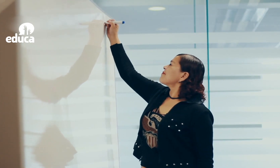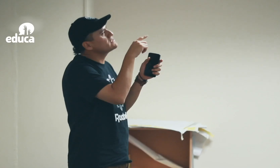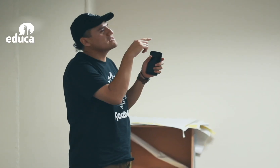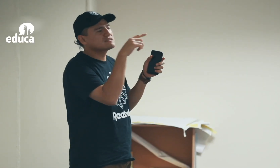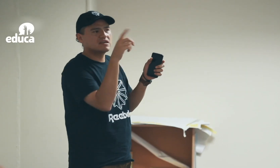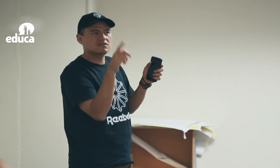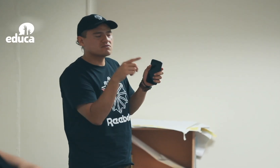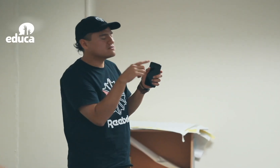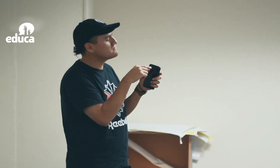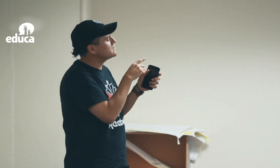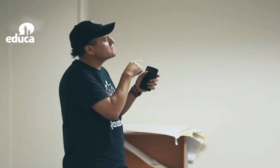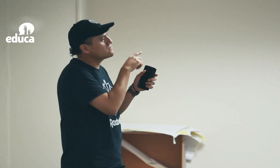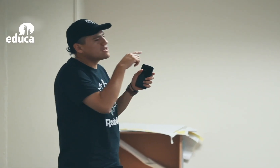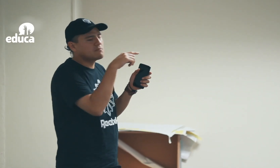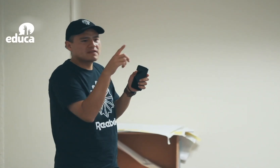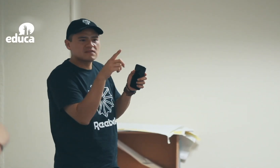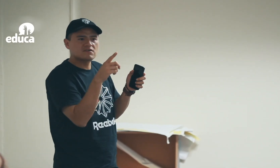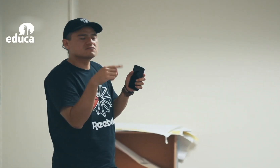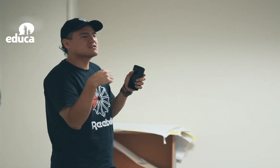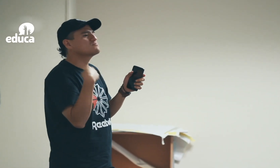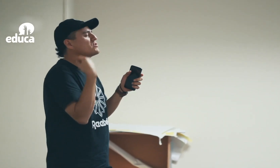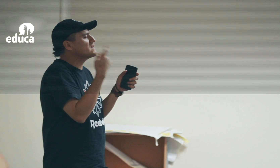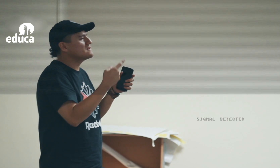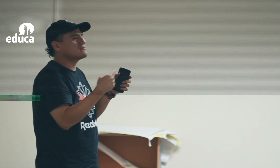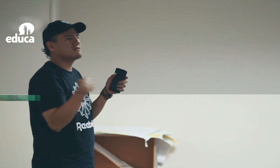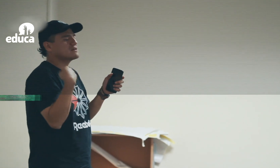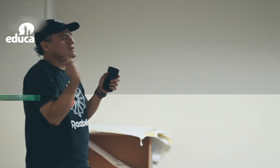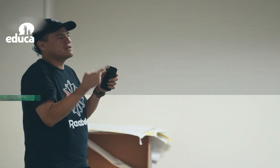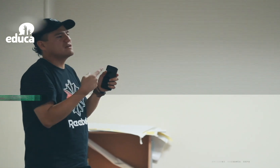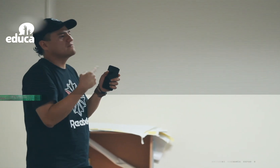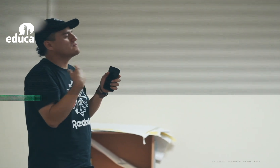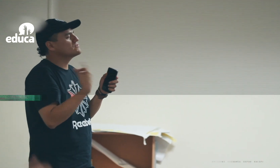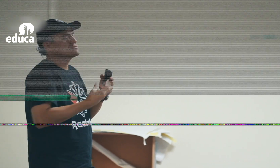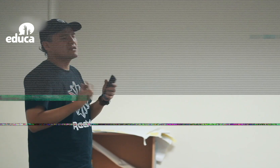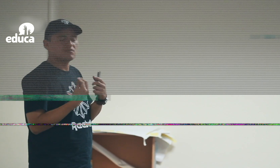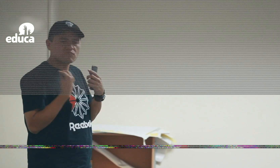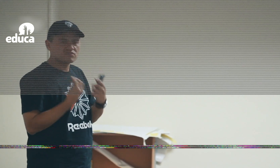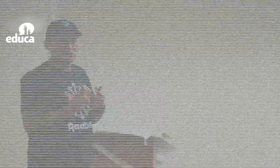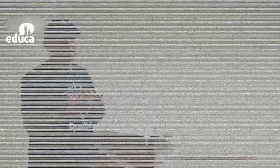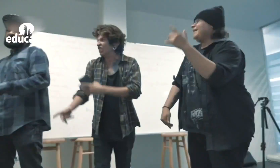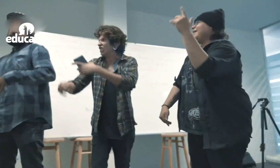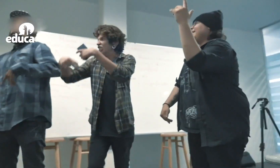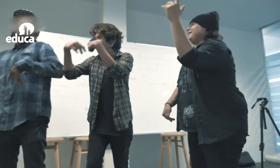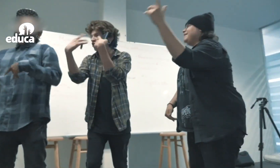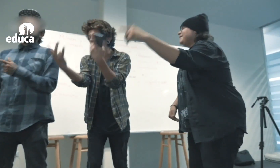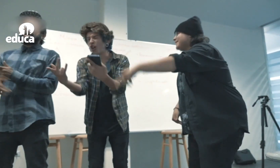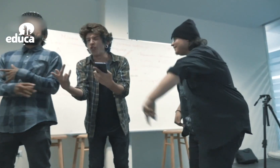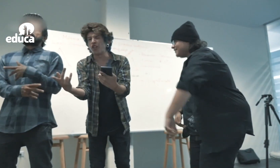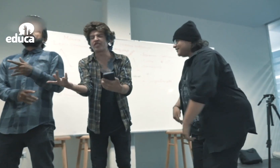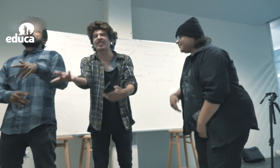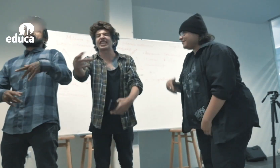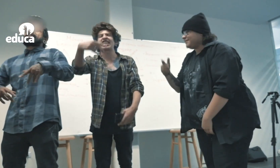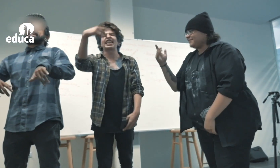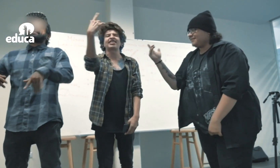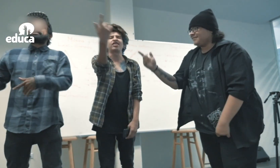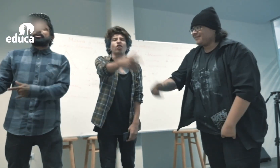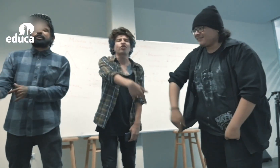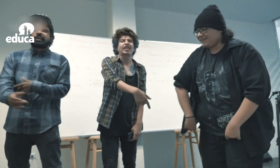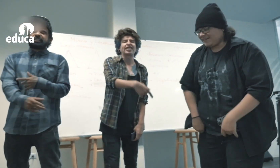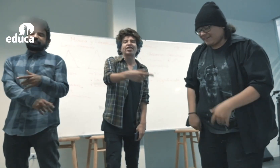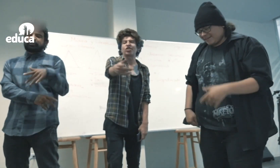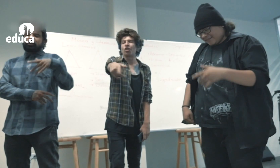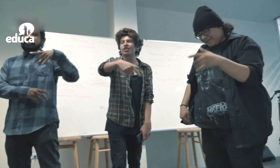eso, conforme fui ahora sí que conociendo raperos en Aguascalientes, me di cuenta de que aquello que yo había escuchado